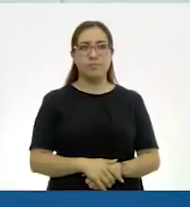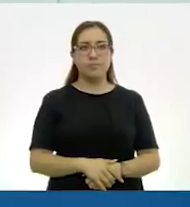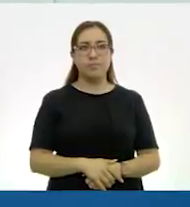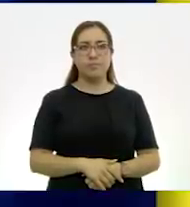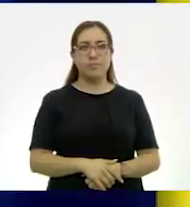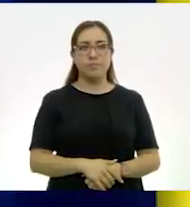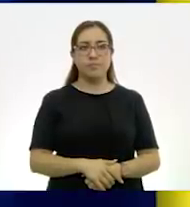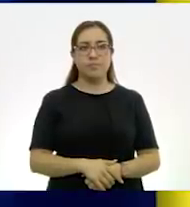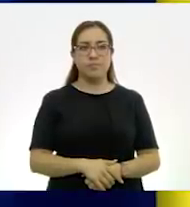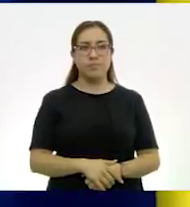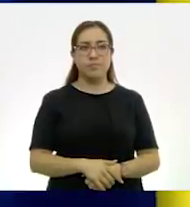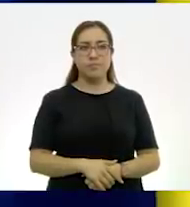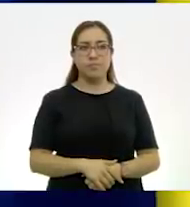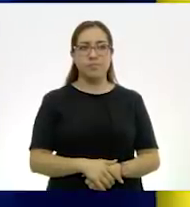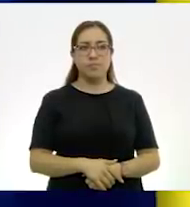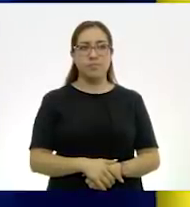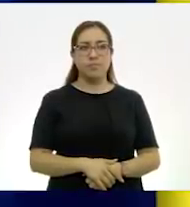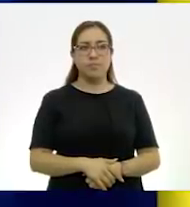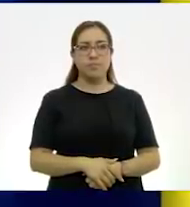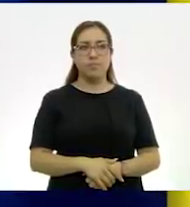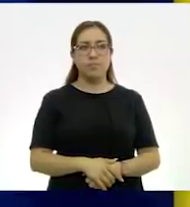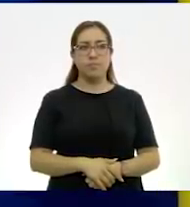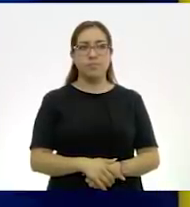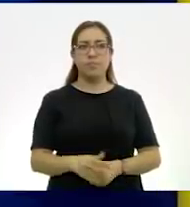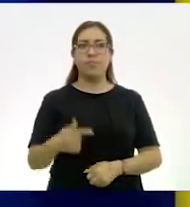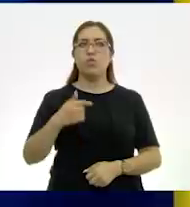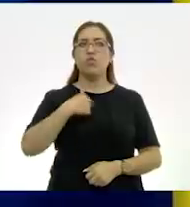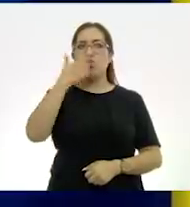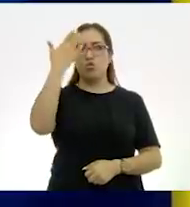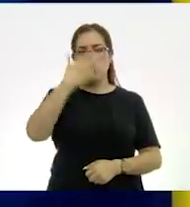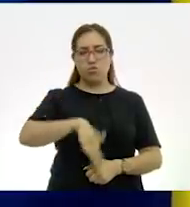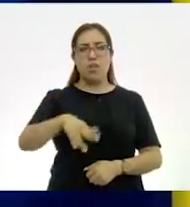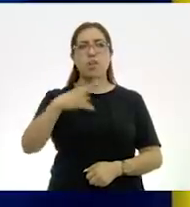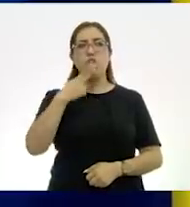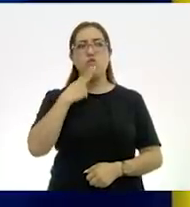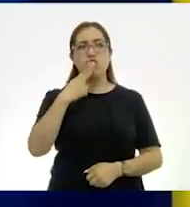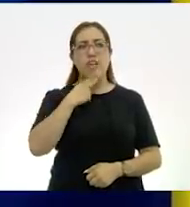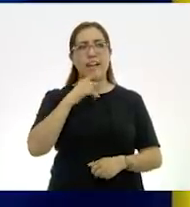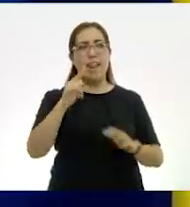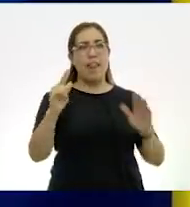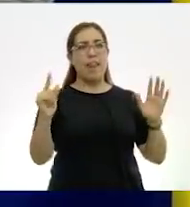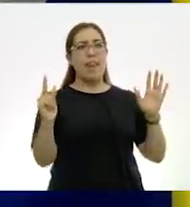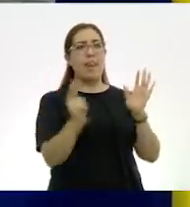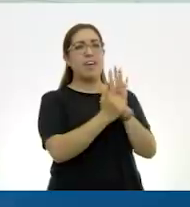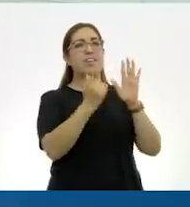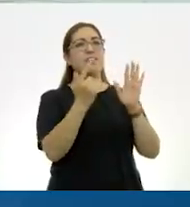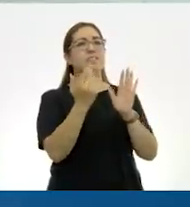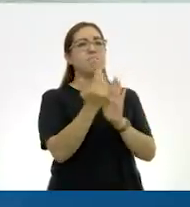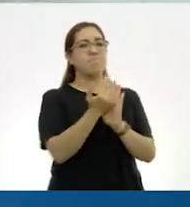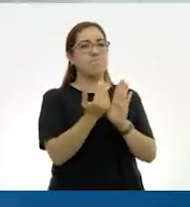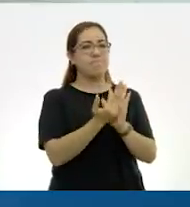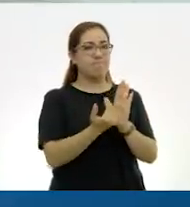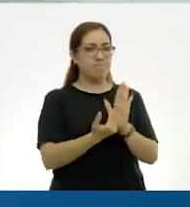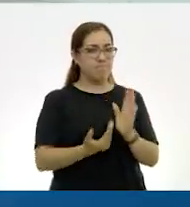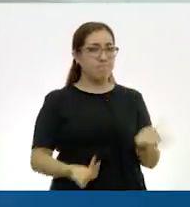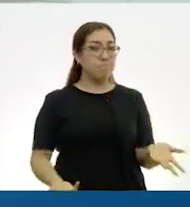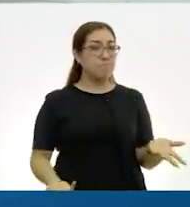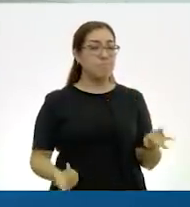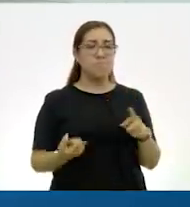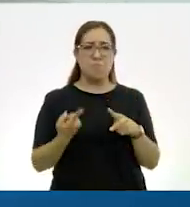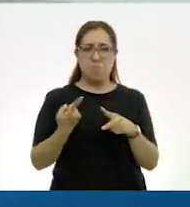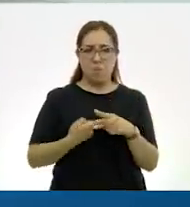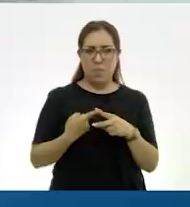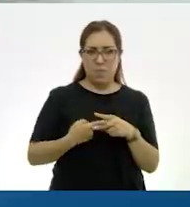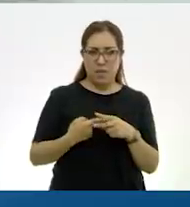sé el uso de leyes. Lo utilizaban para escribir leyes. leyes, Cuentas posiblemente,